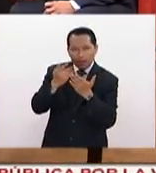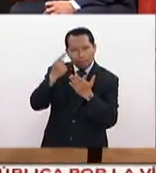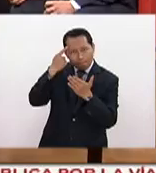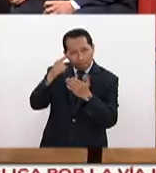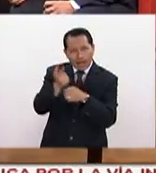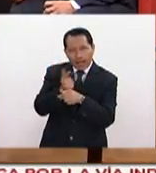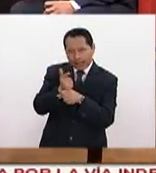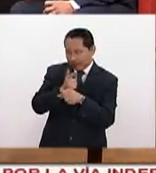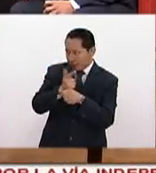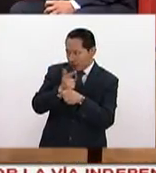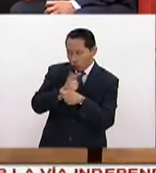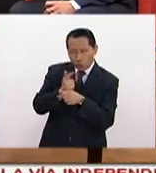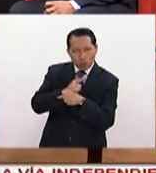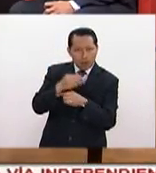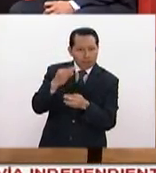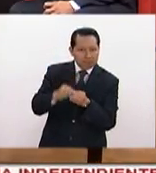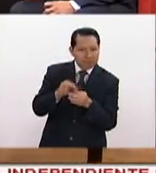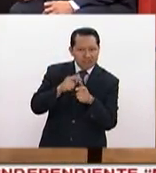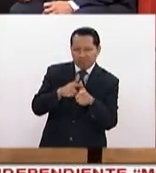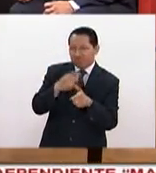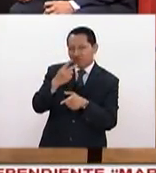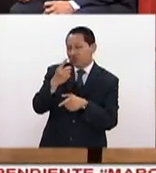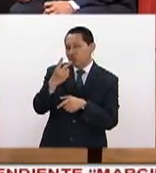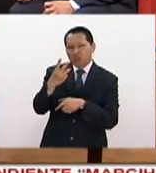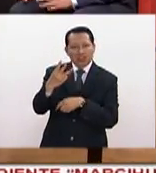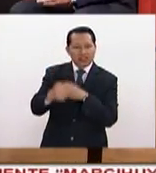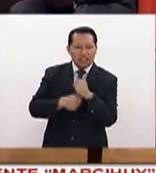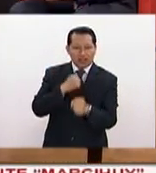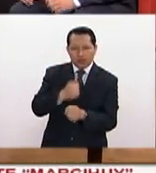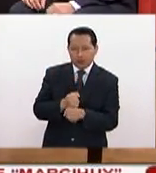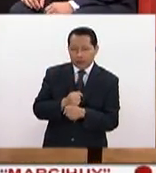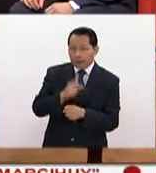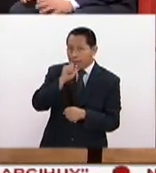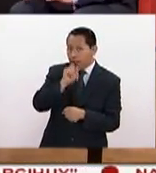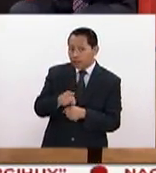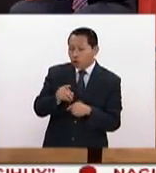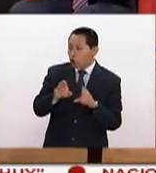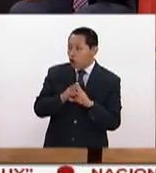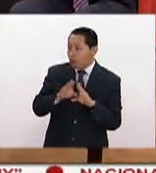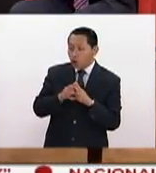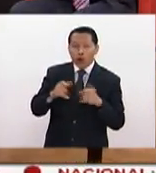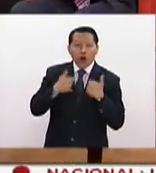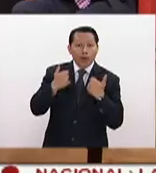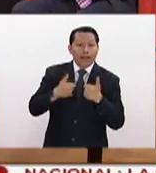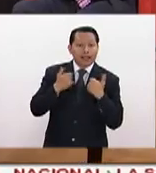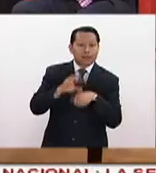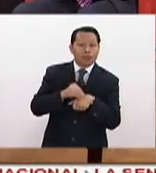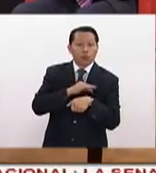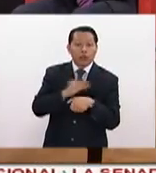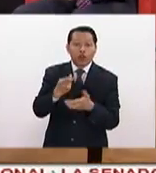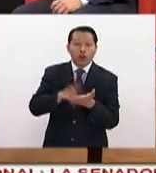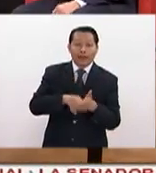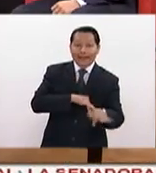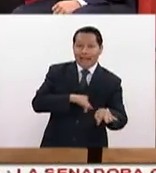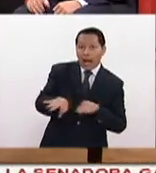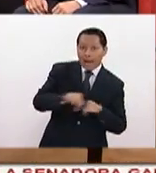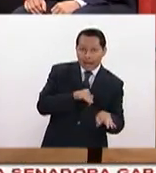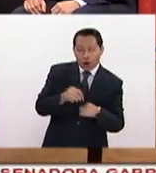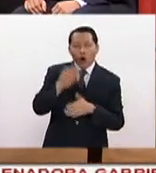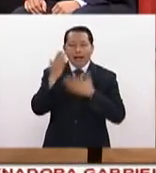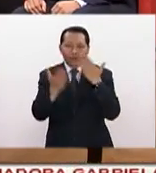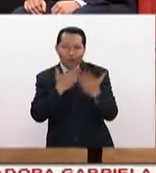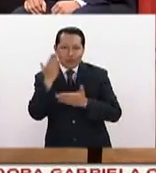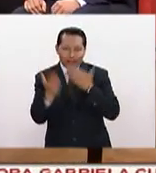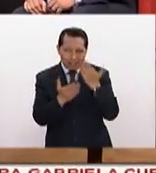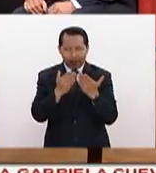una licenciatura en los siguientes 2-3 años, ¿no? Eso les permite a los jóvenes pues estar trabajando y estudiando y, como lo dice